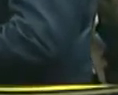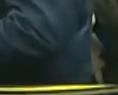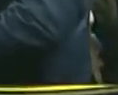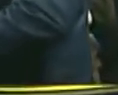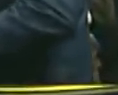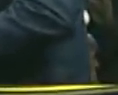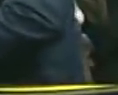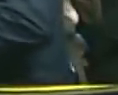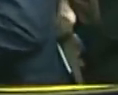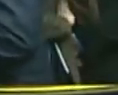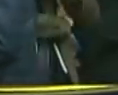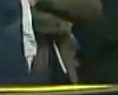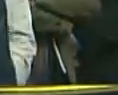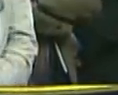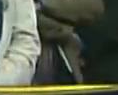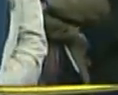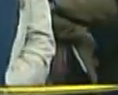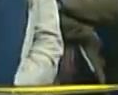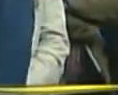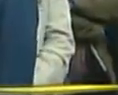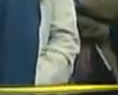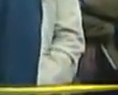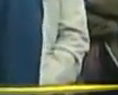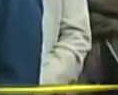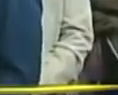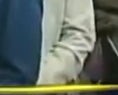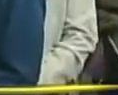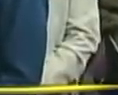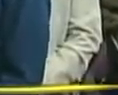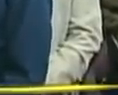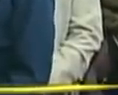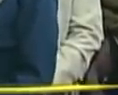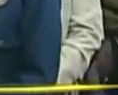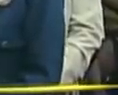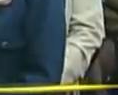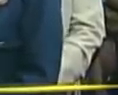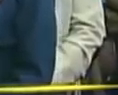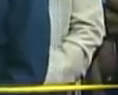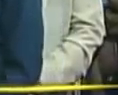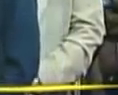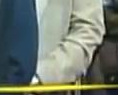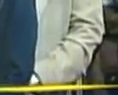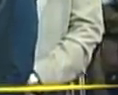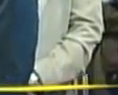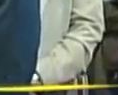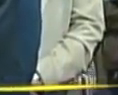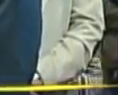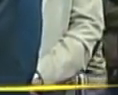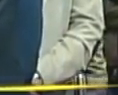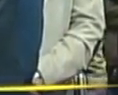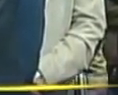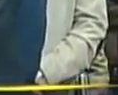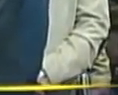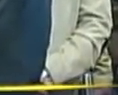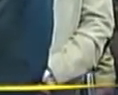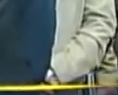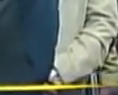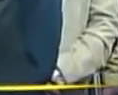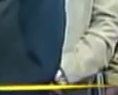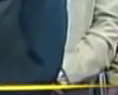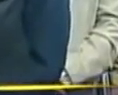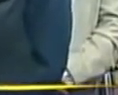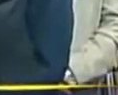presidencial de este día, justamente cuando se cumplen 20 años del golpe de Estado de 2002, una